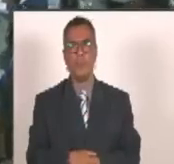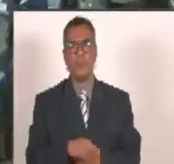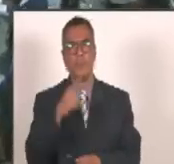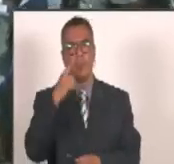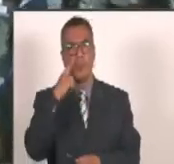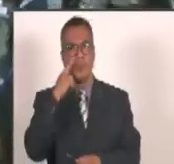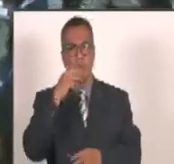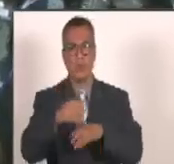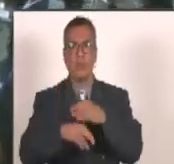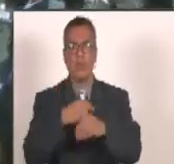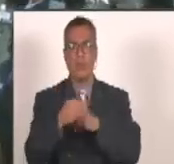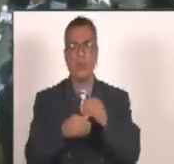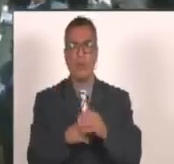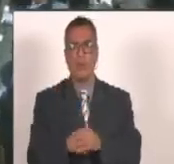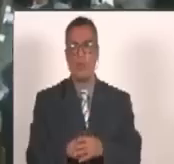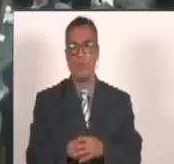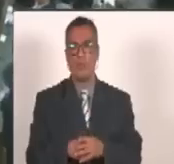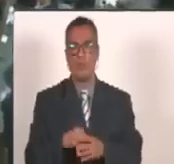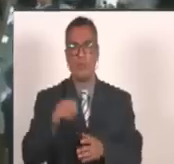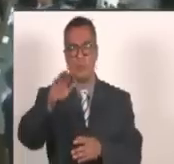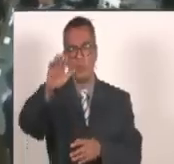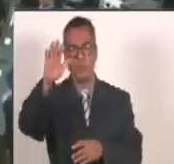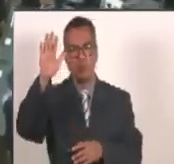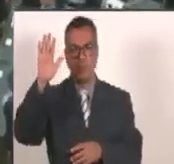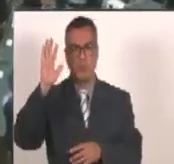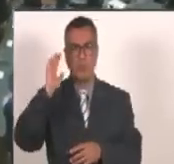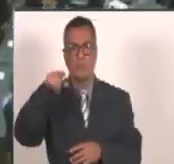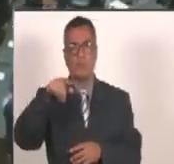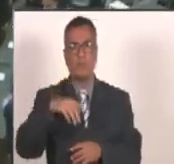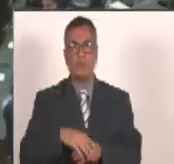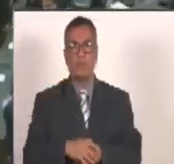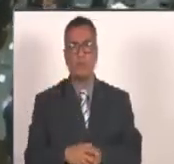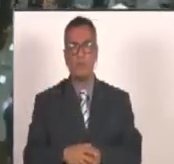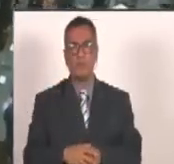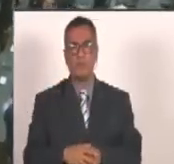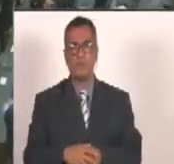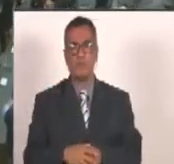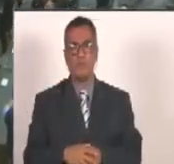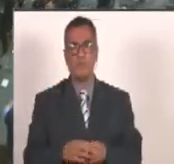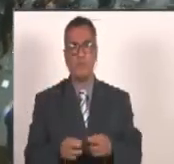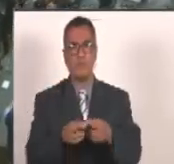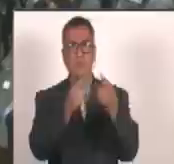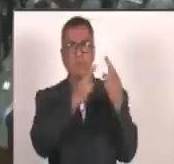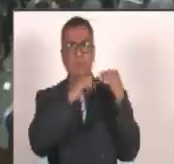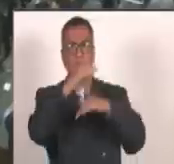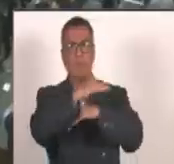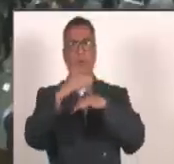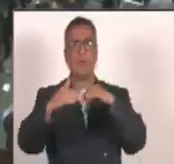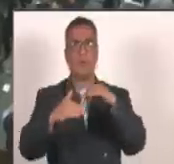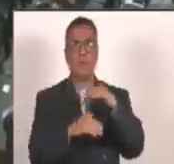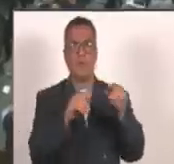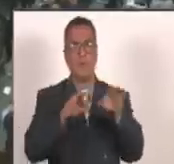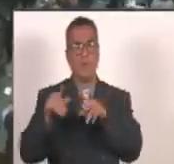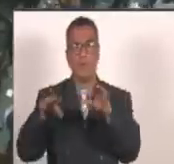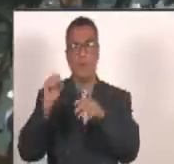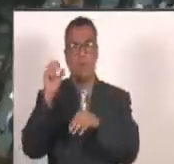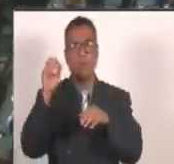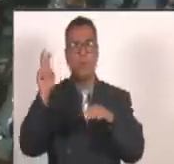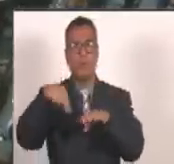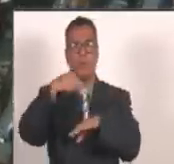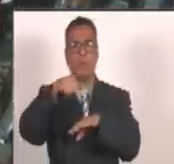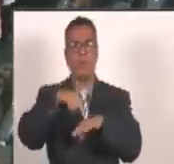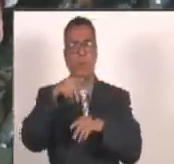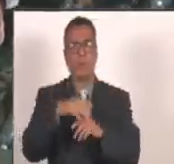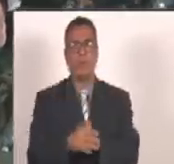Vamos a proceder a juramentar el cargo de subsecretario de la Asamblea